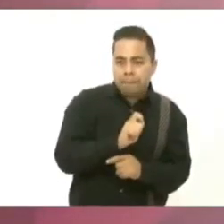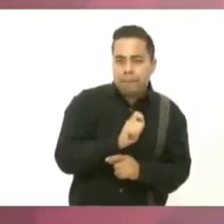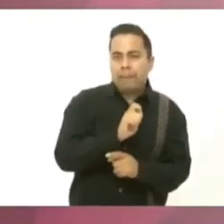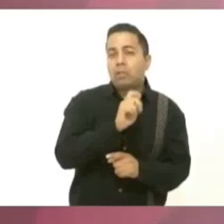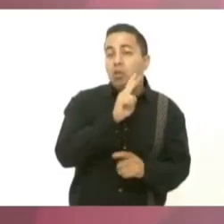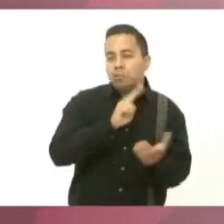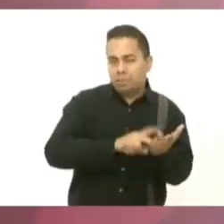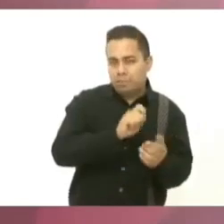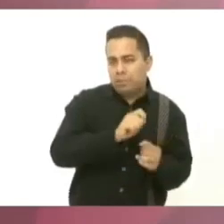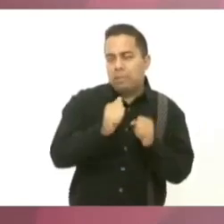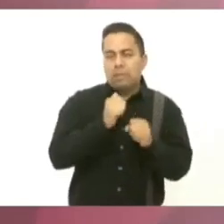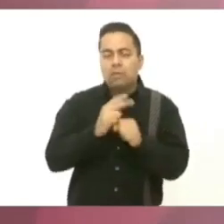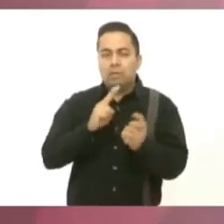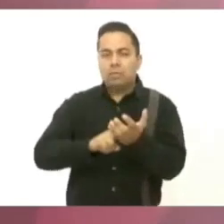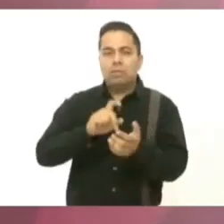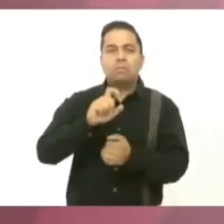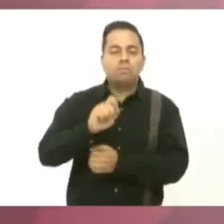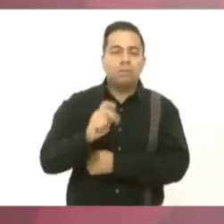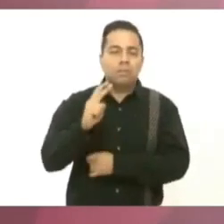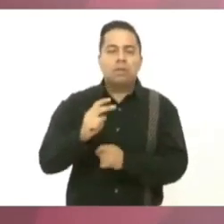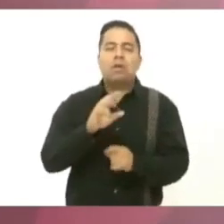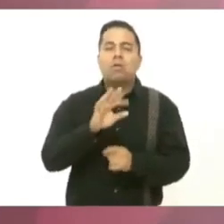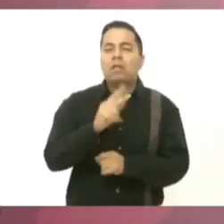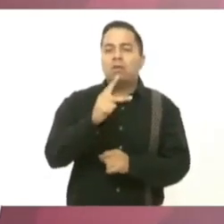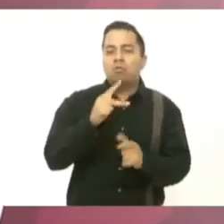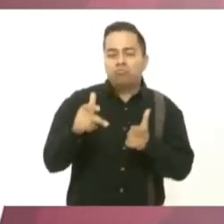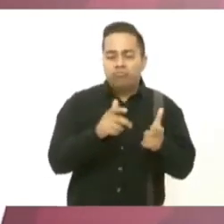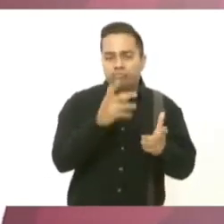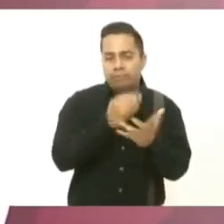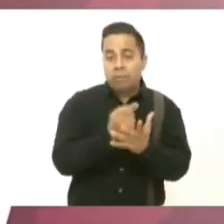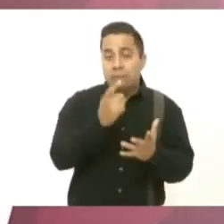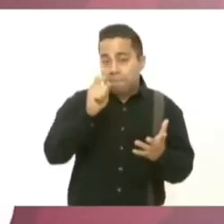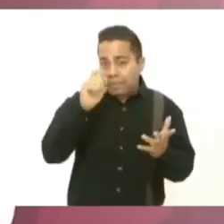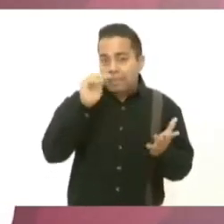se terminaron 48 caminos con una inversión de